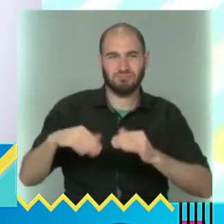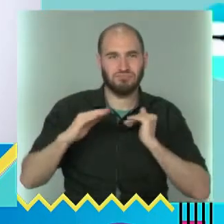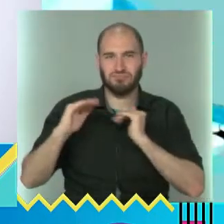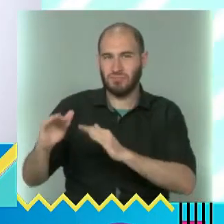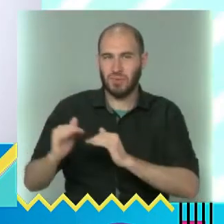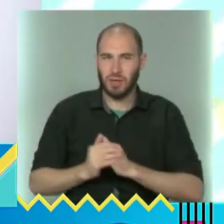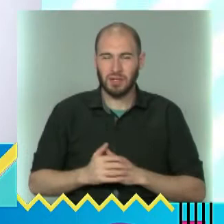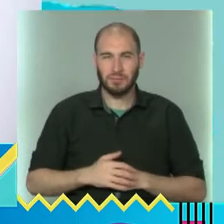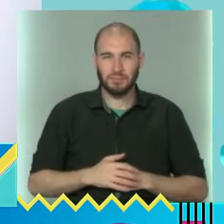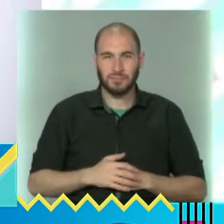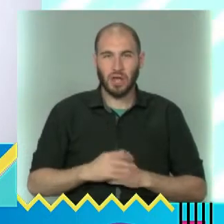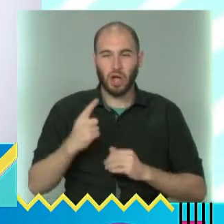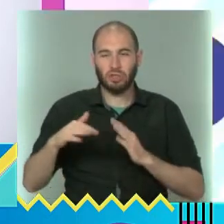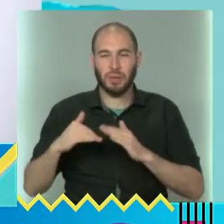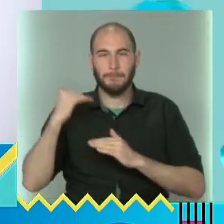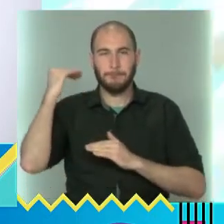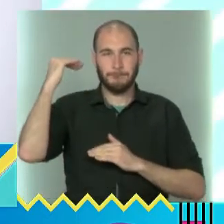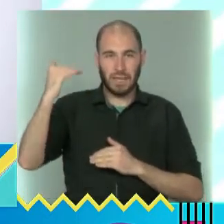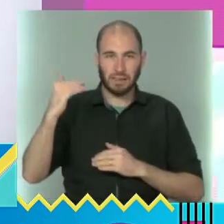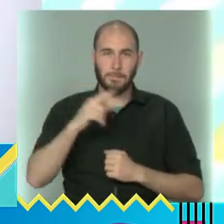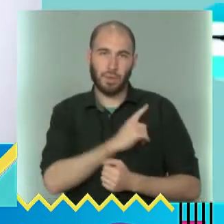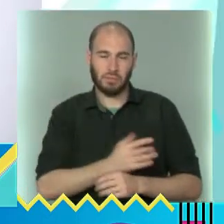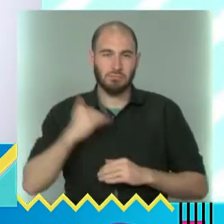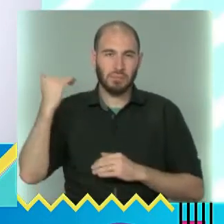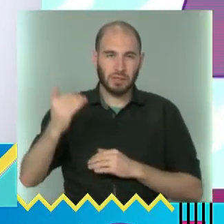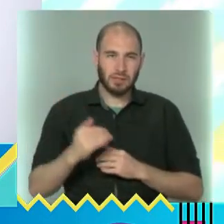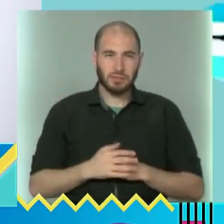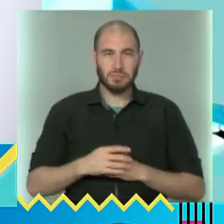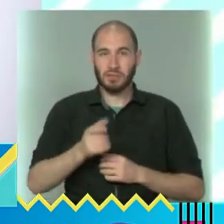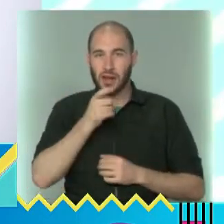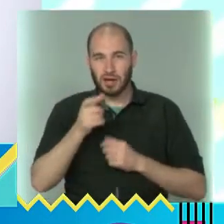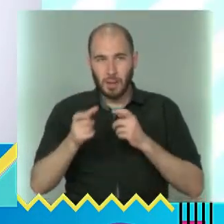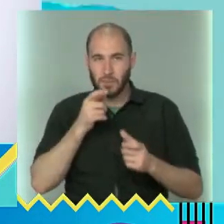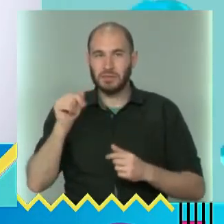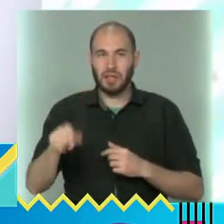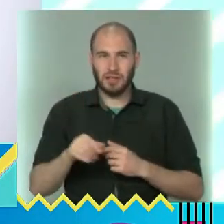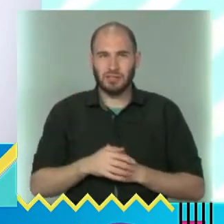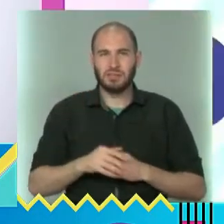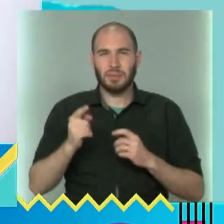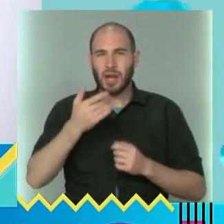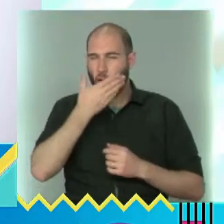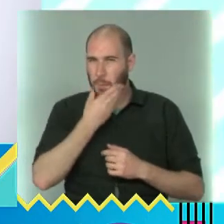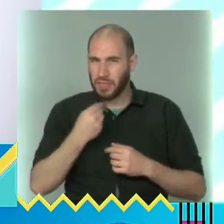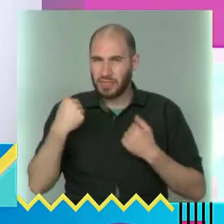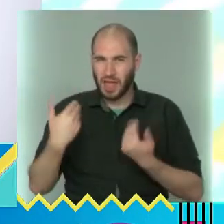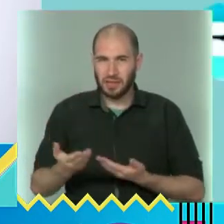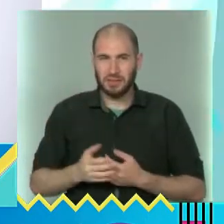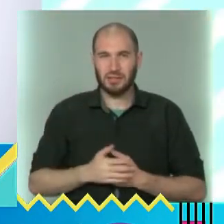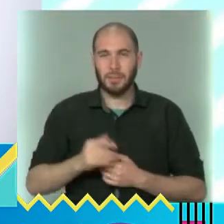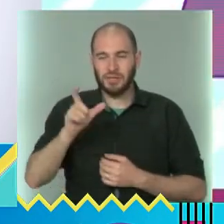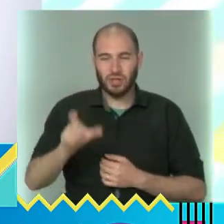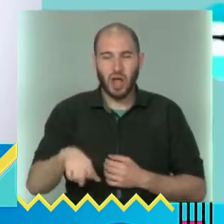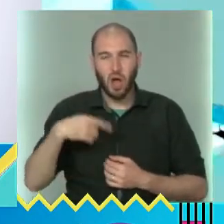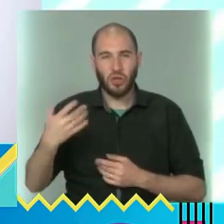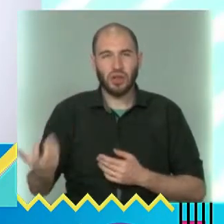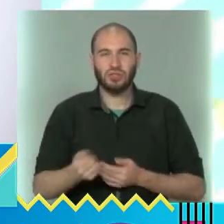una situación superior o de poder y entender que la respuesta la tiene el otro y tener humildad para dejar que el otro